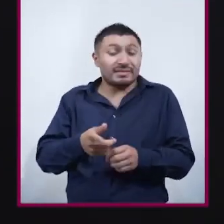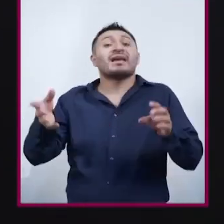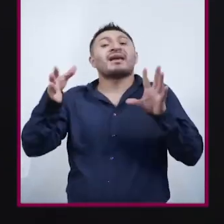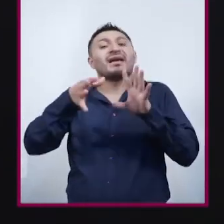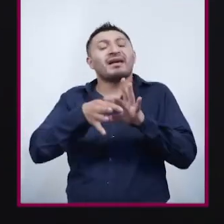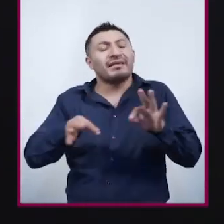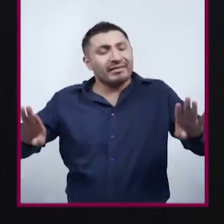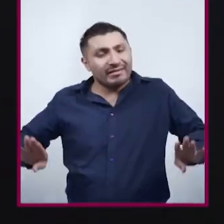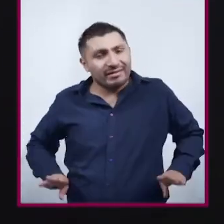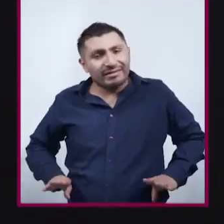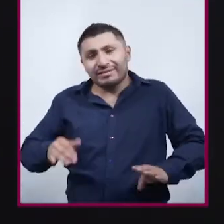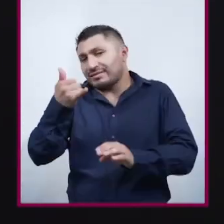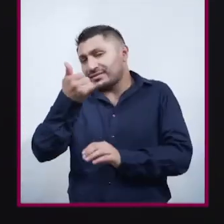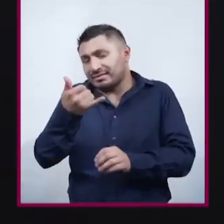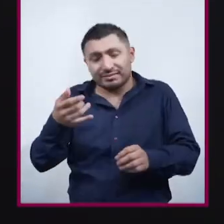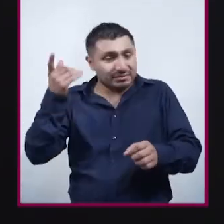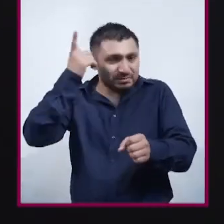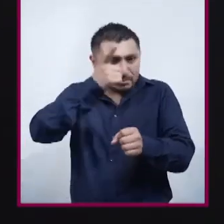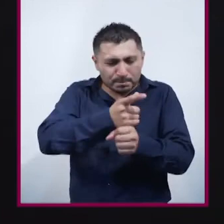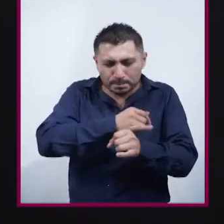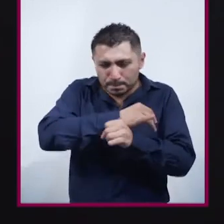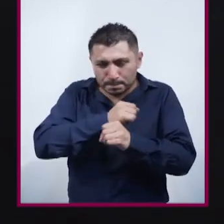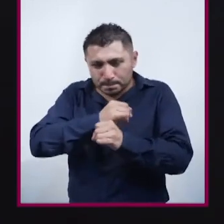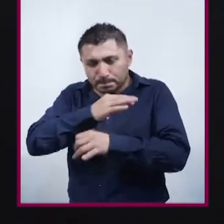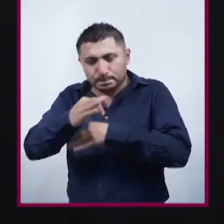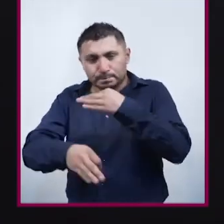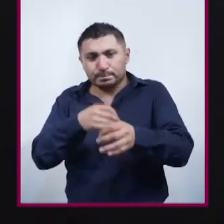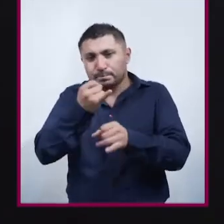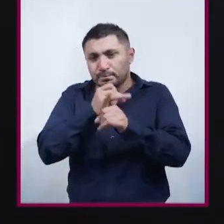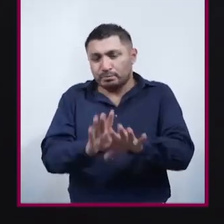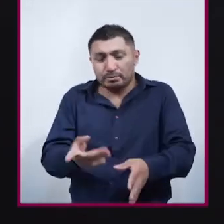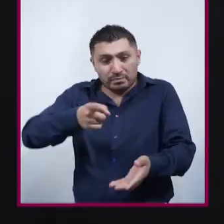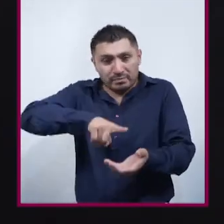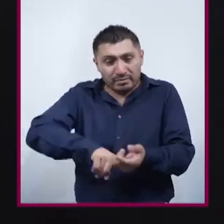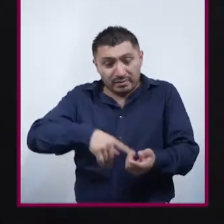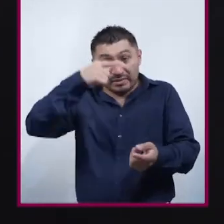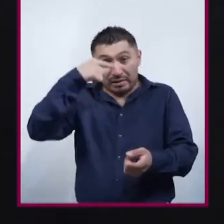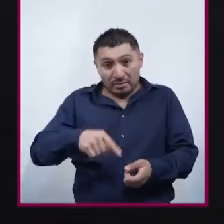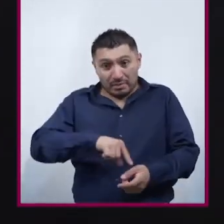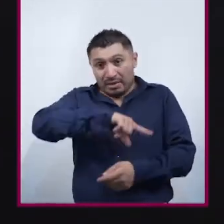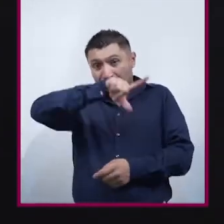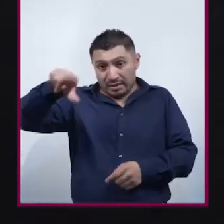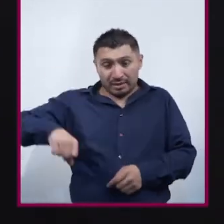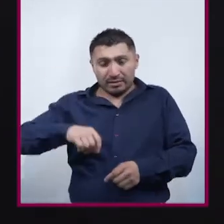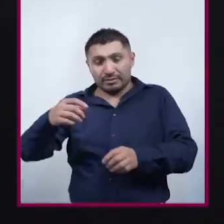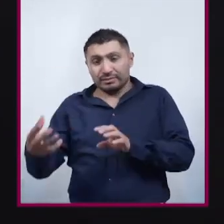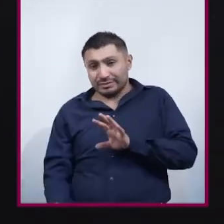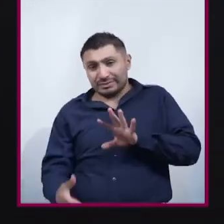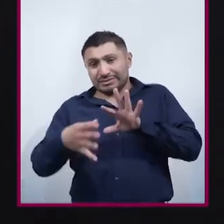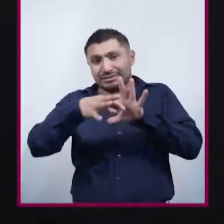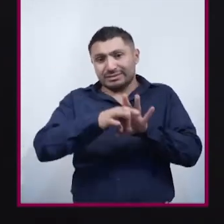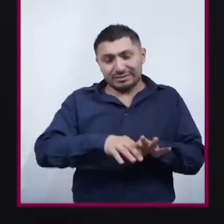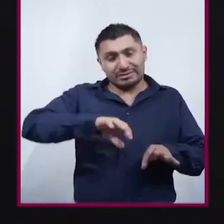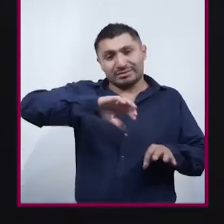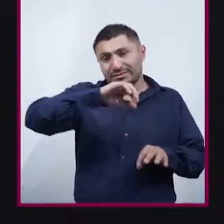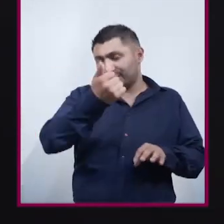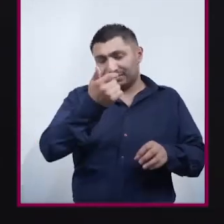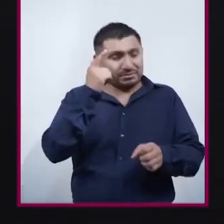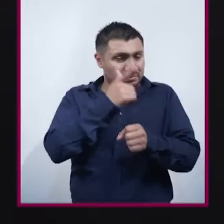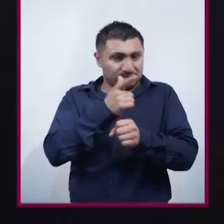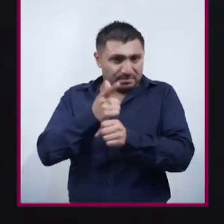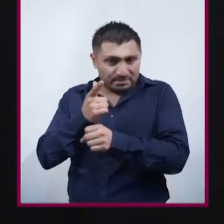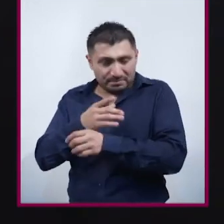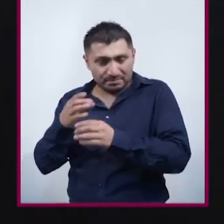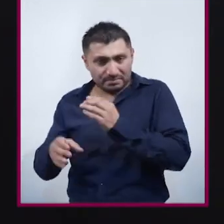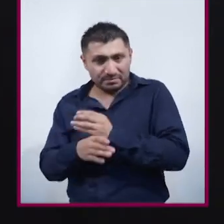se determinan sus elementos y se detectan toda información que contenga, para finalmente engarzarla con otras